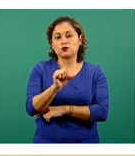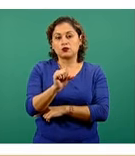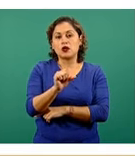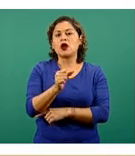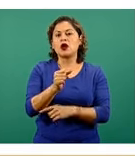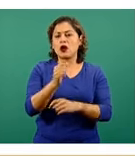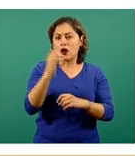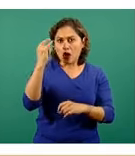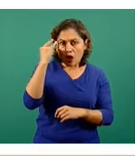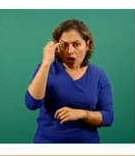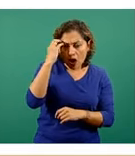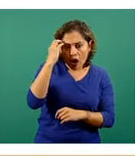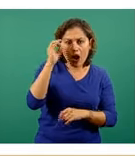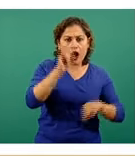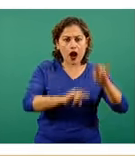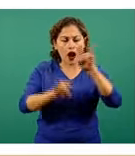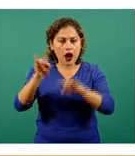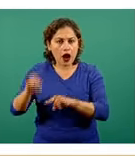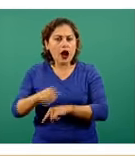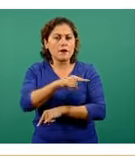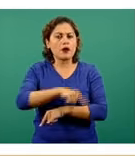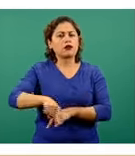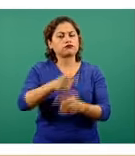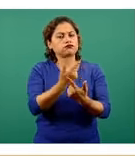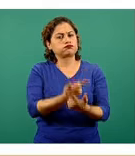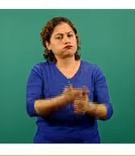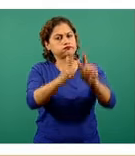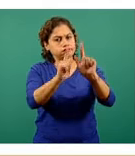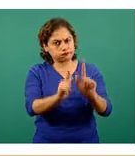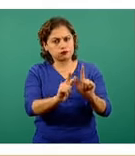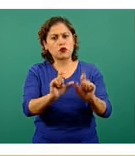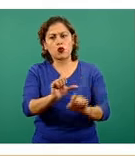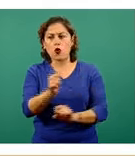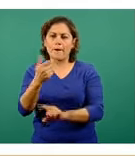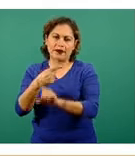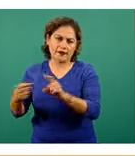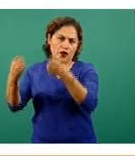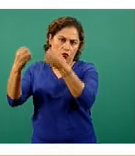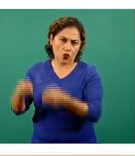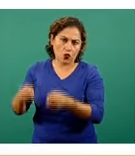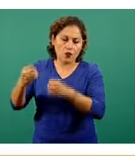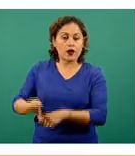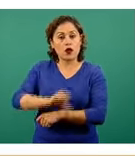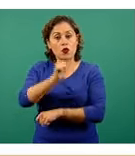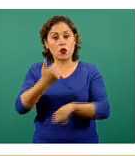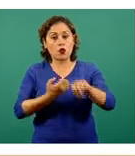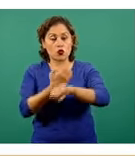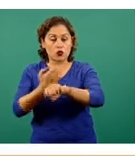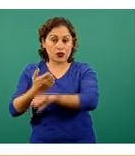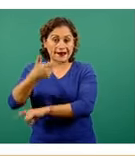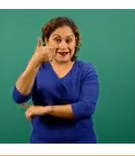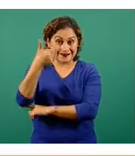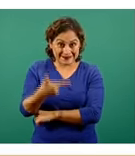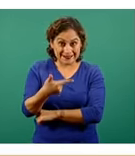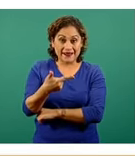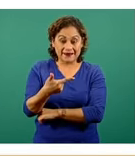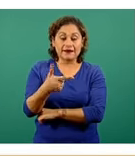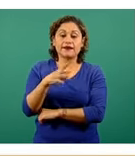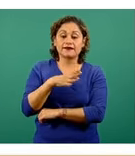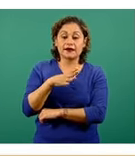disponibles o la mitad ocupadas. 7 las tienen entre un rango que va entre el 69